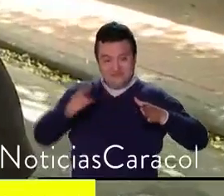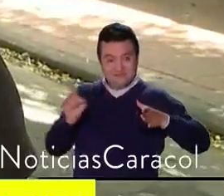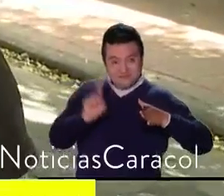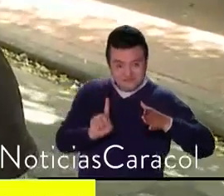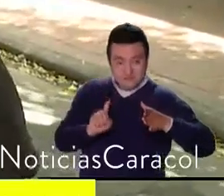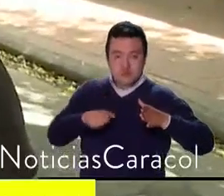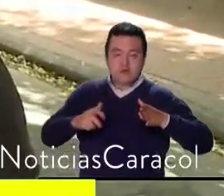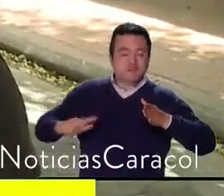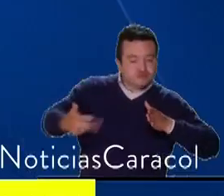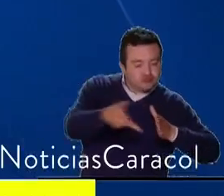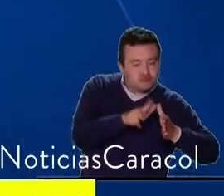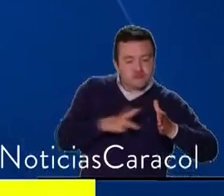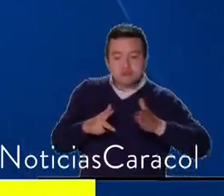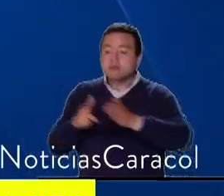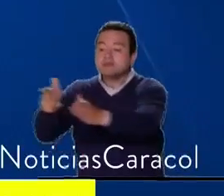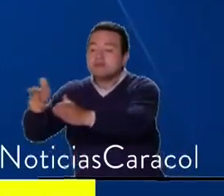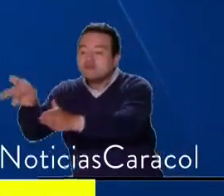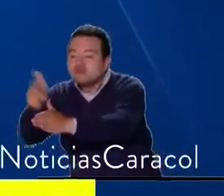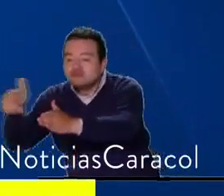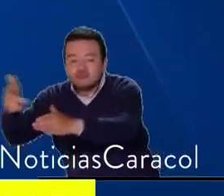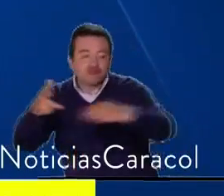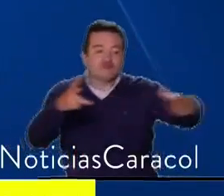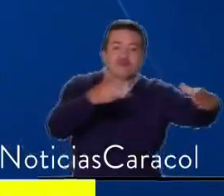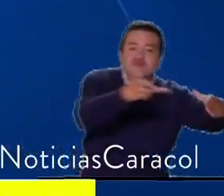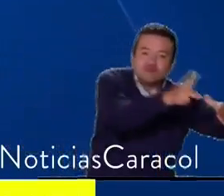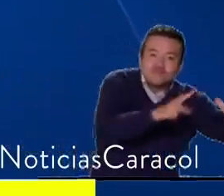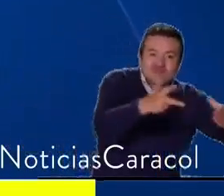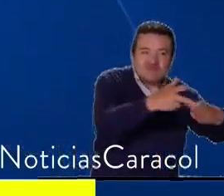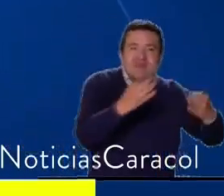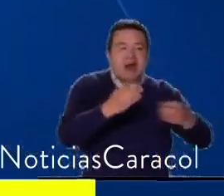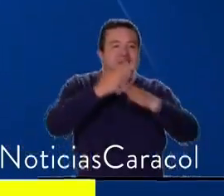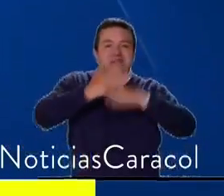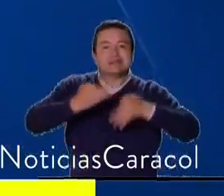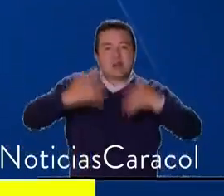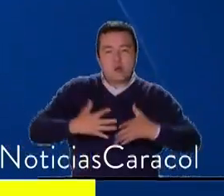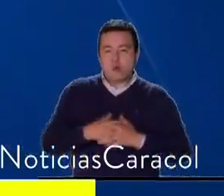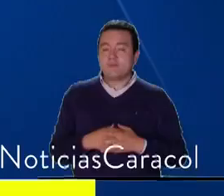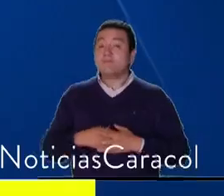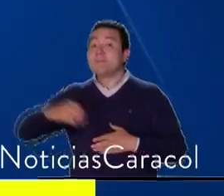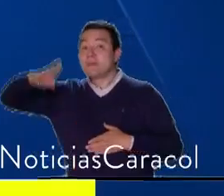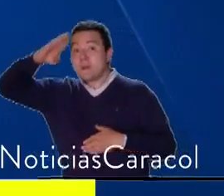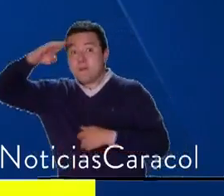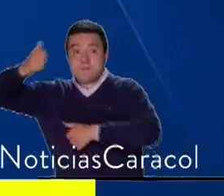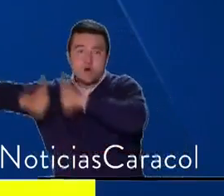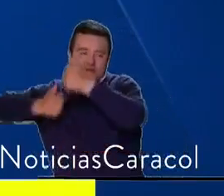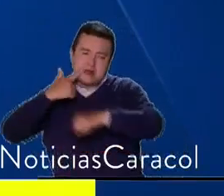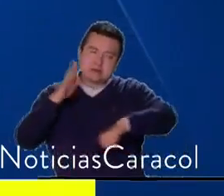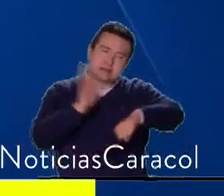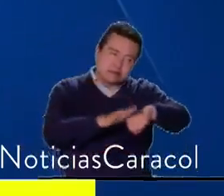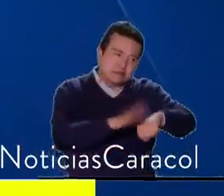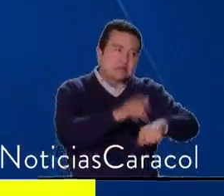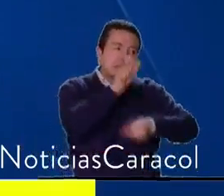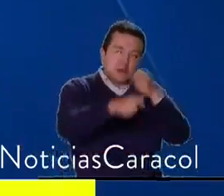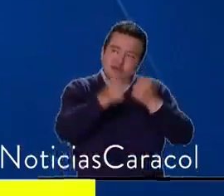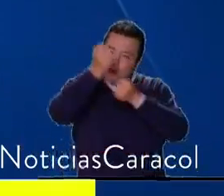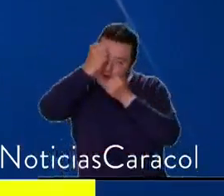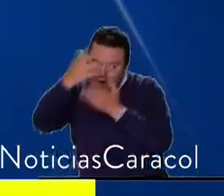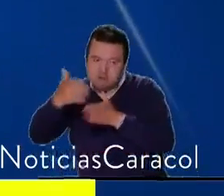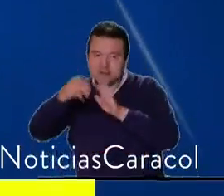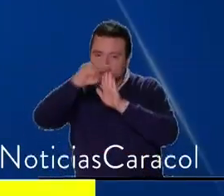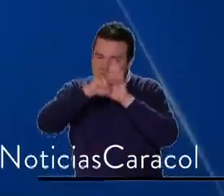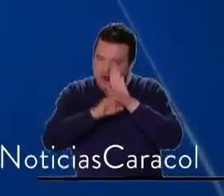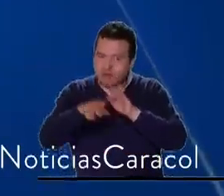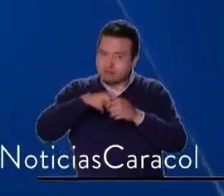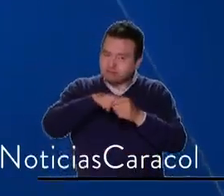Para que haya seguridad. Las autoridades invitaron a la ciudadanía a cumplir con las normas de tránsito y tener los documentos al día para